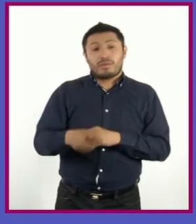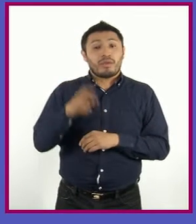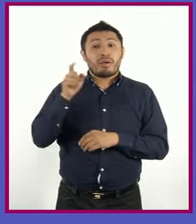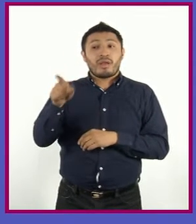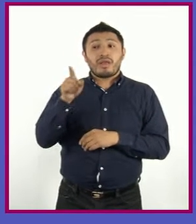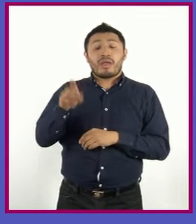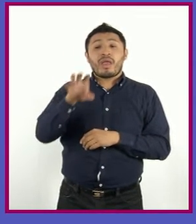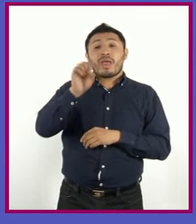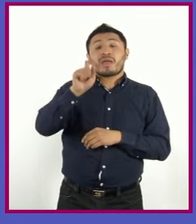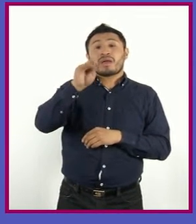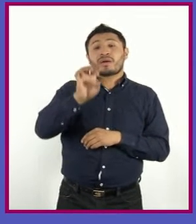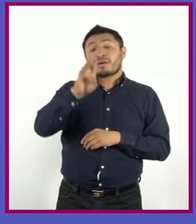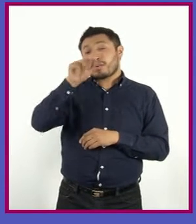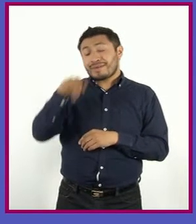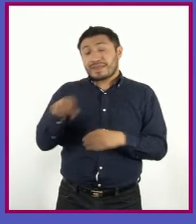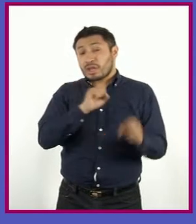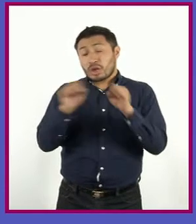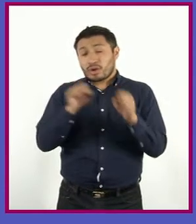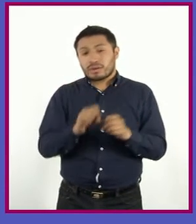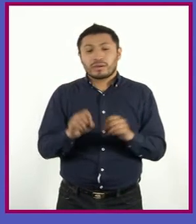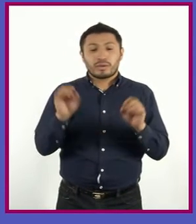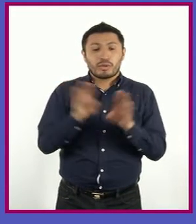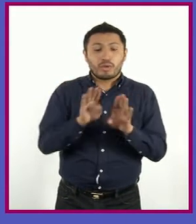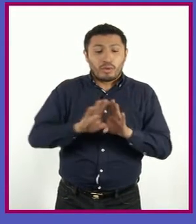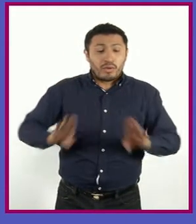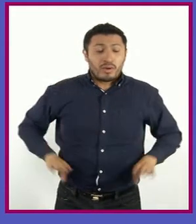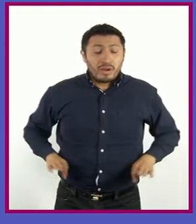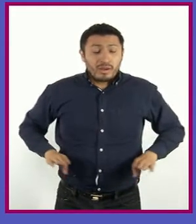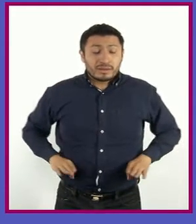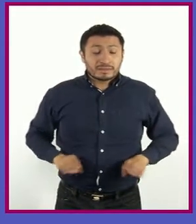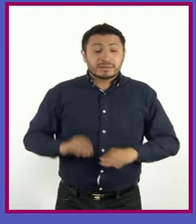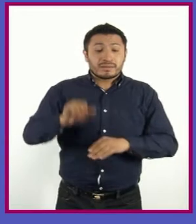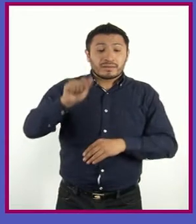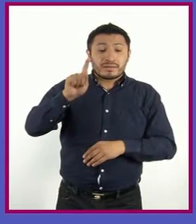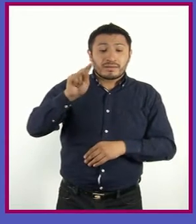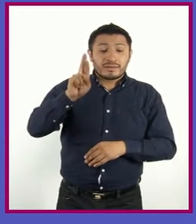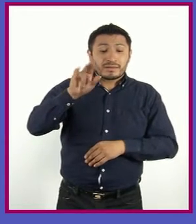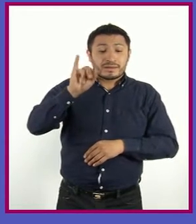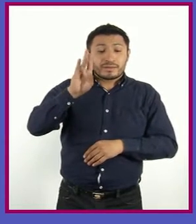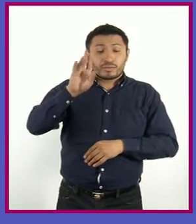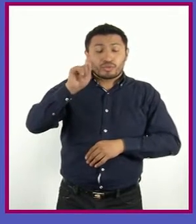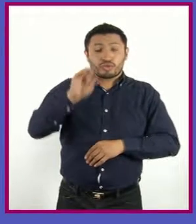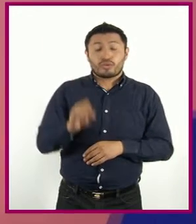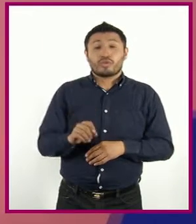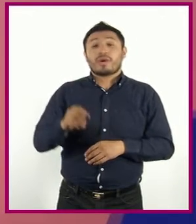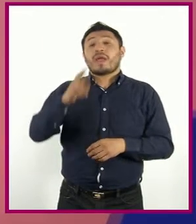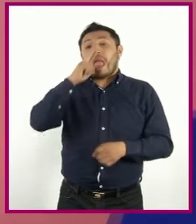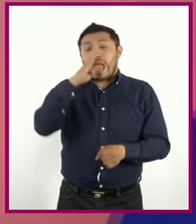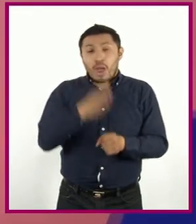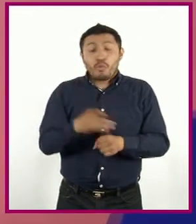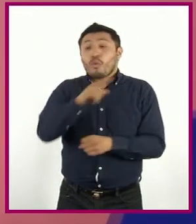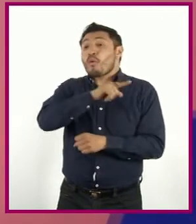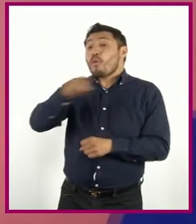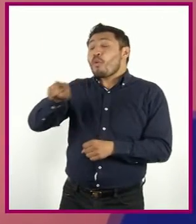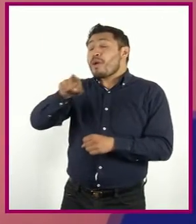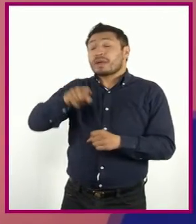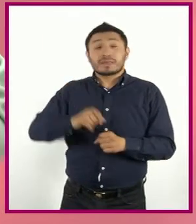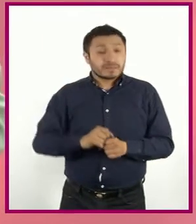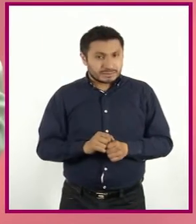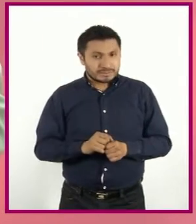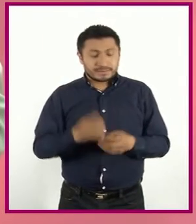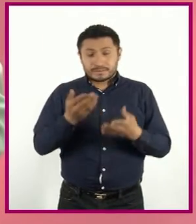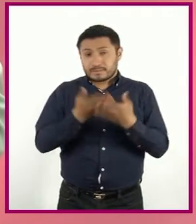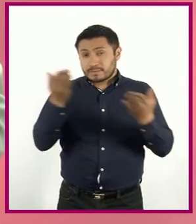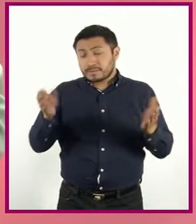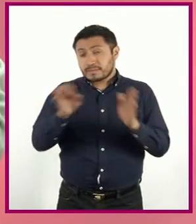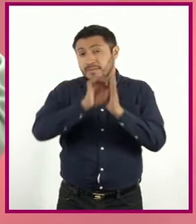Esteban corre. O como un atributo, los responsables son ellos. Ahora tomemos un ejemplo